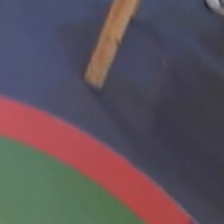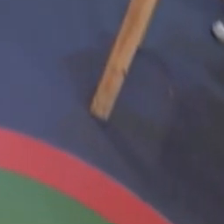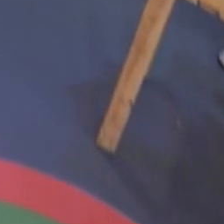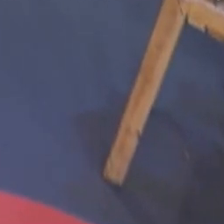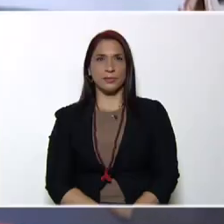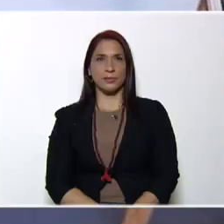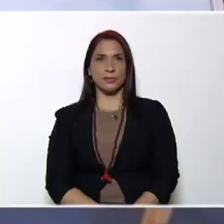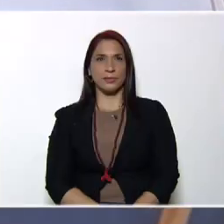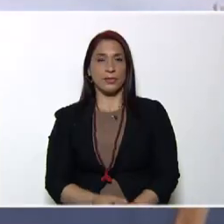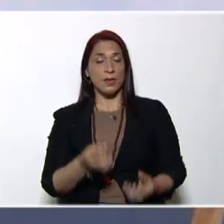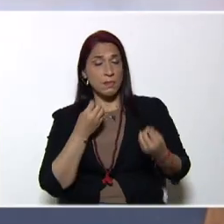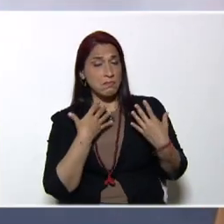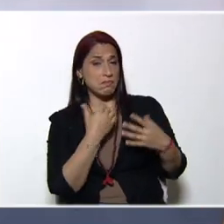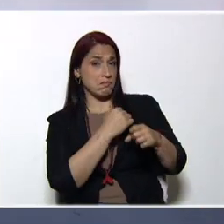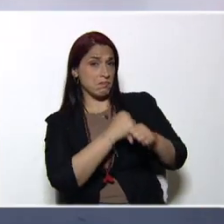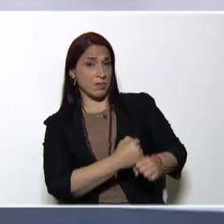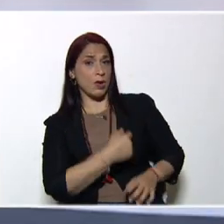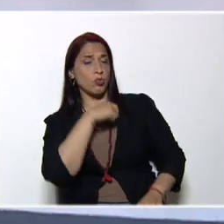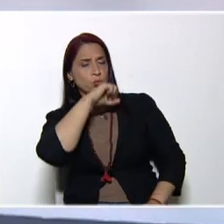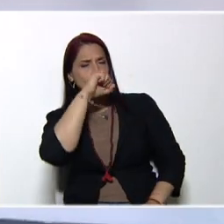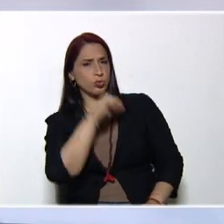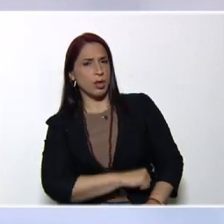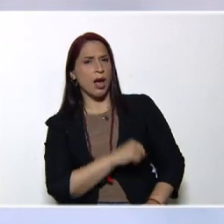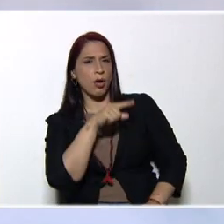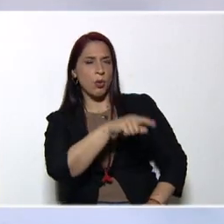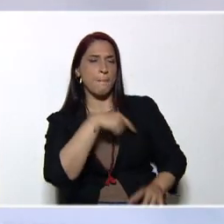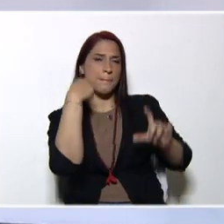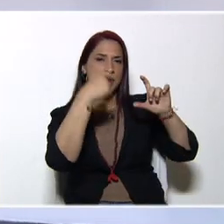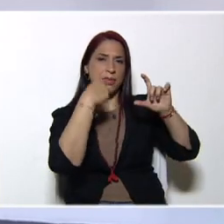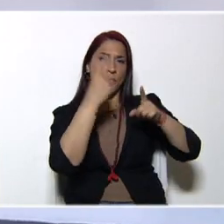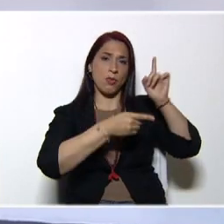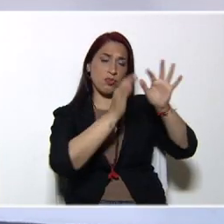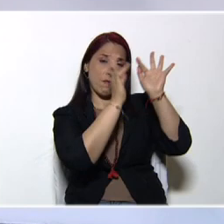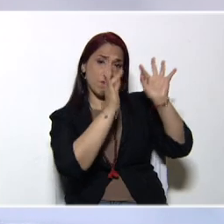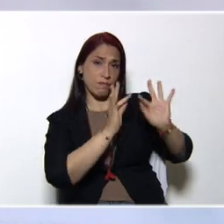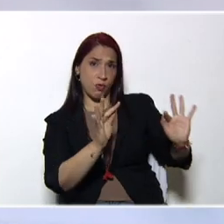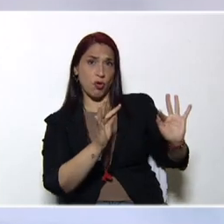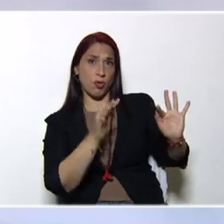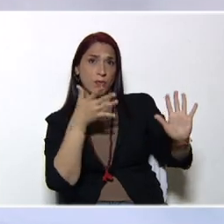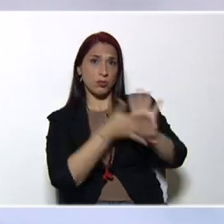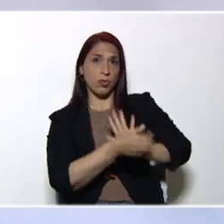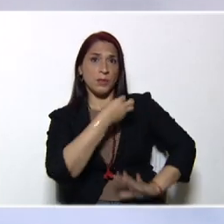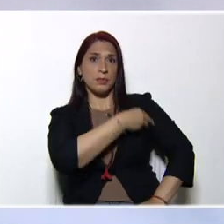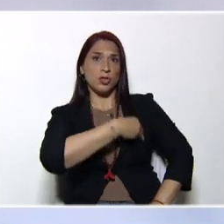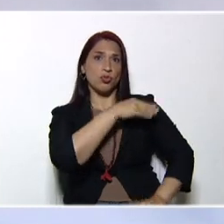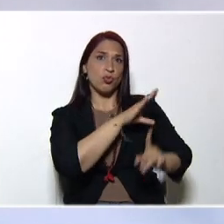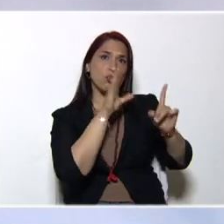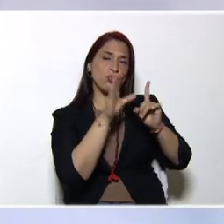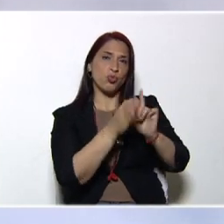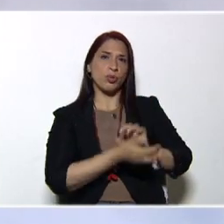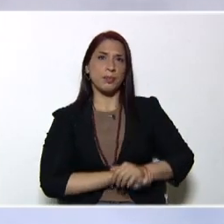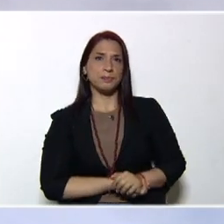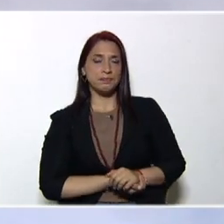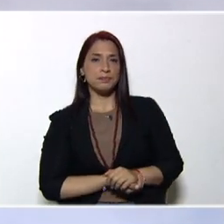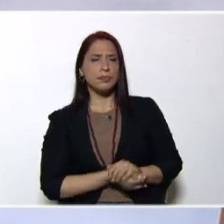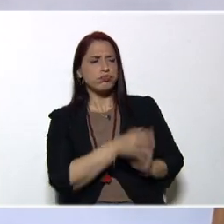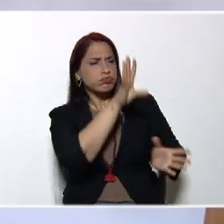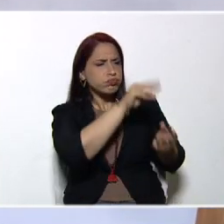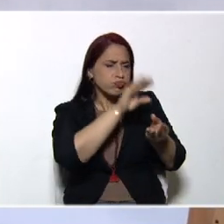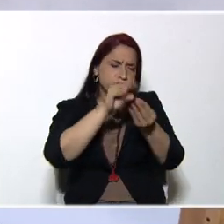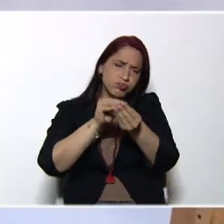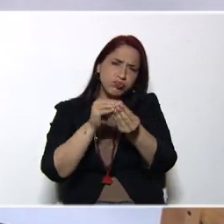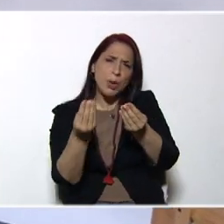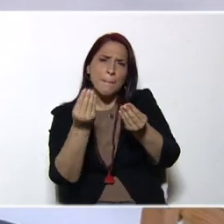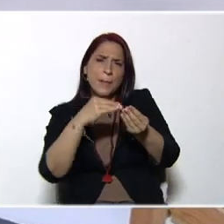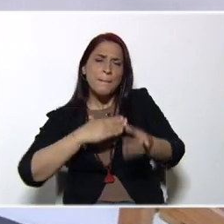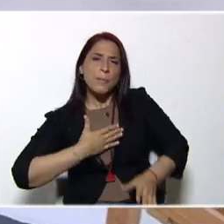Bueno, espero que les haya gustado ese video, que de alguna manera es de la Misión Cultura. Traté de resumirlo lo más que pude, pero